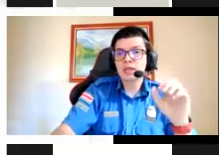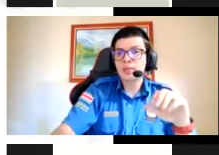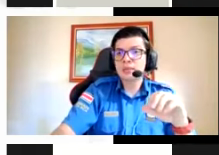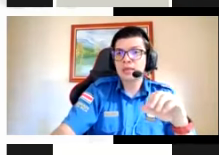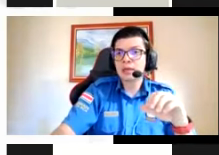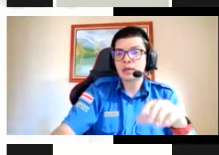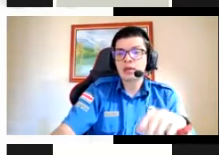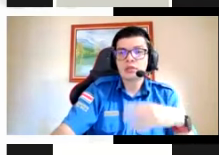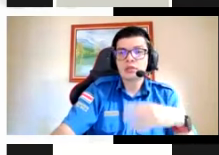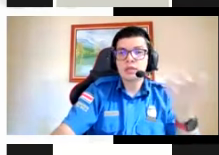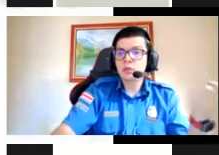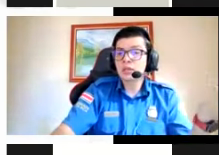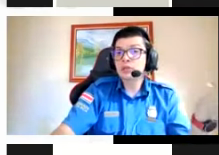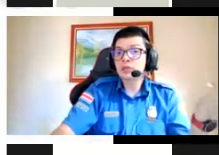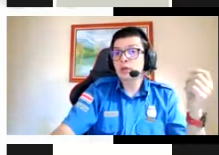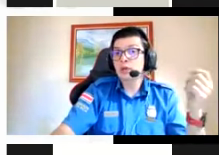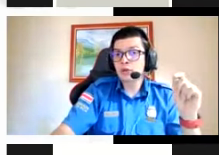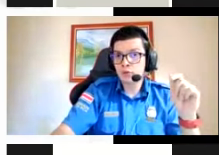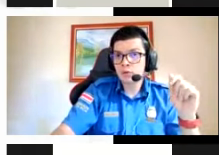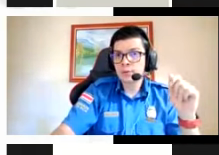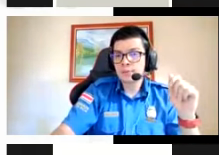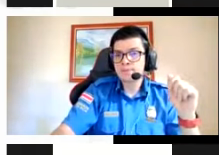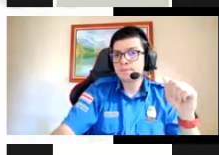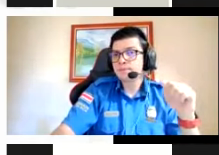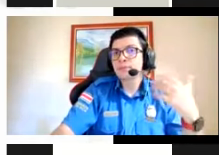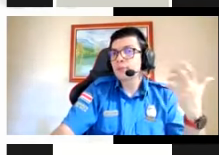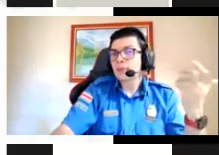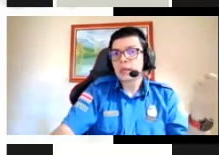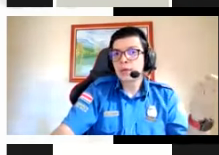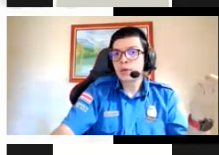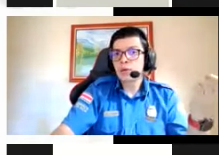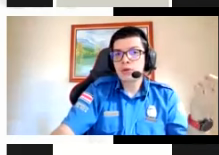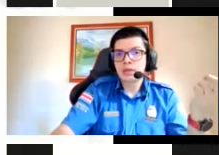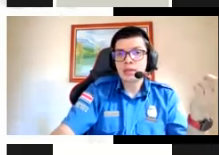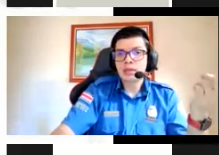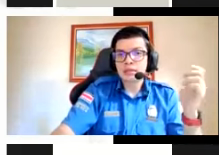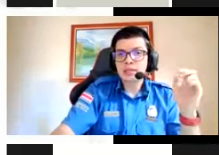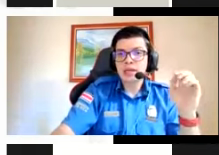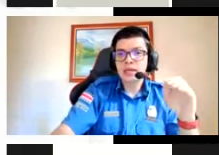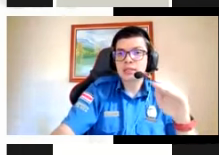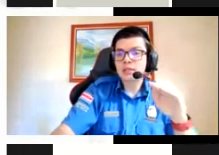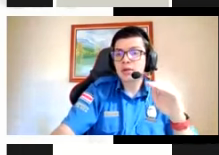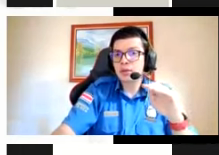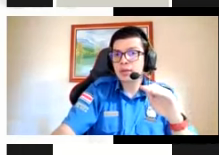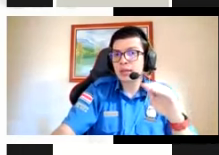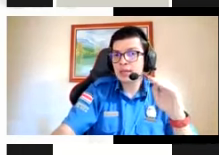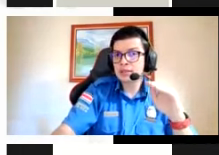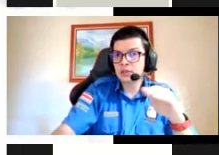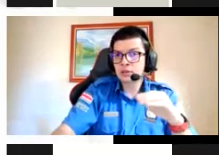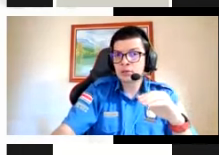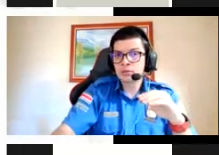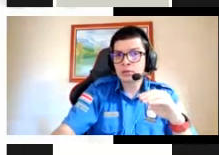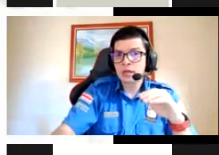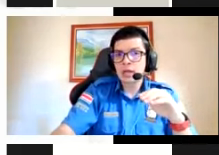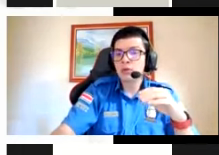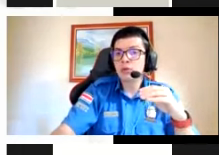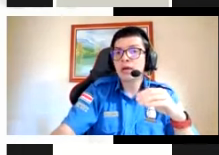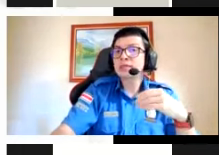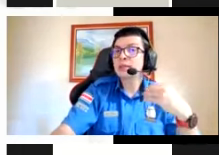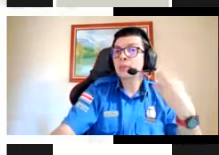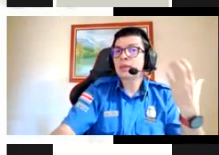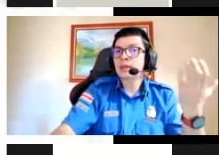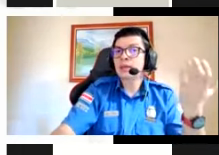si nada pasara. Si un cilindro de esos tuviera una fuga, ¿qué va a ocurrir? Si alcanza una fuente de ignición en